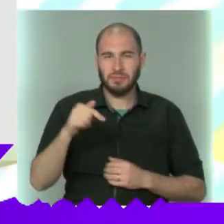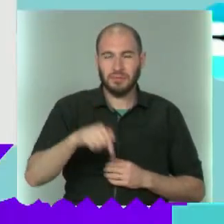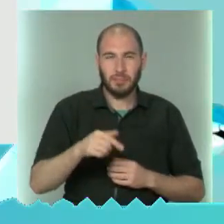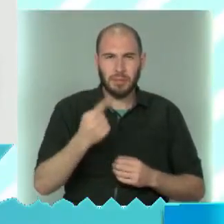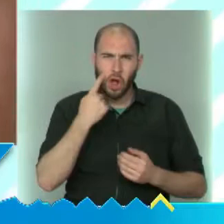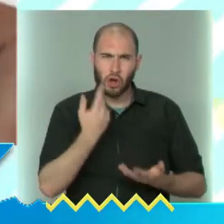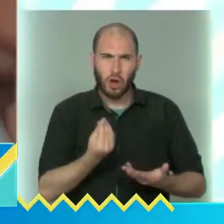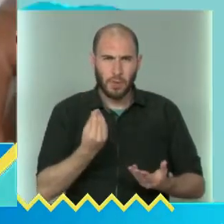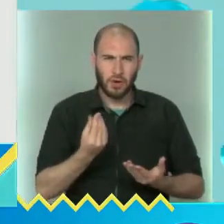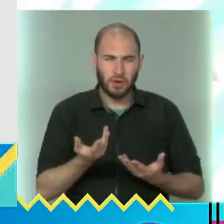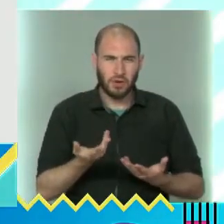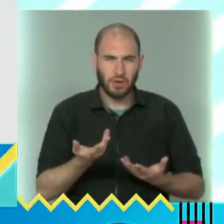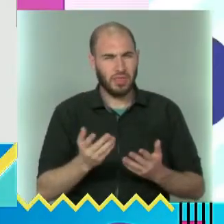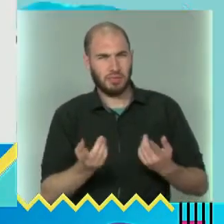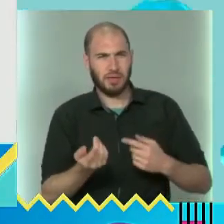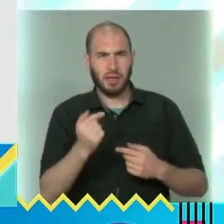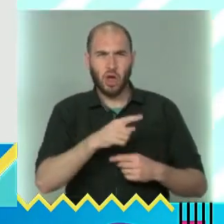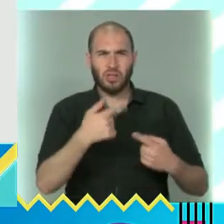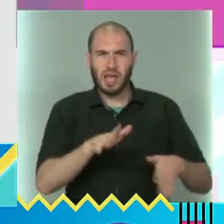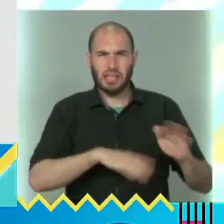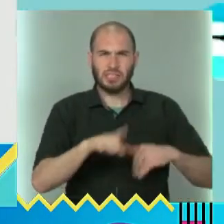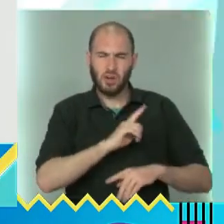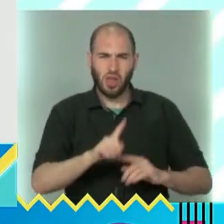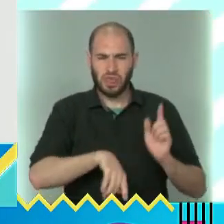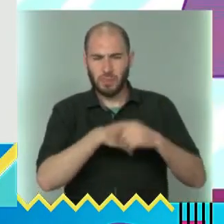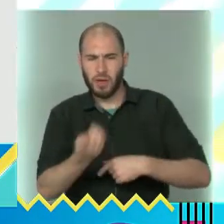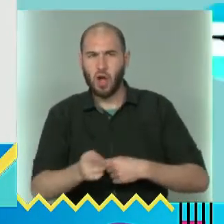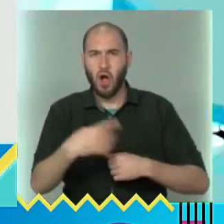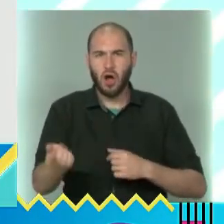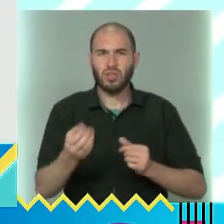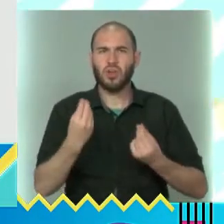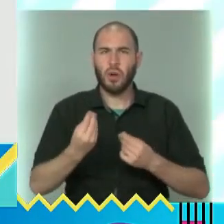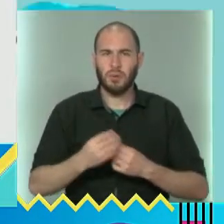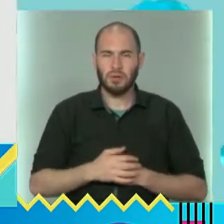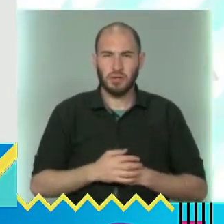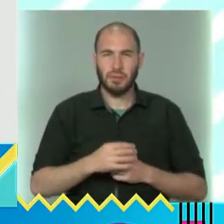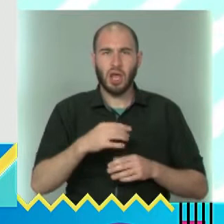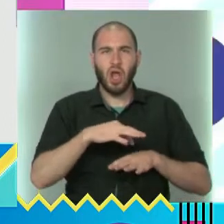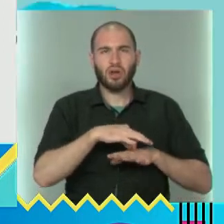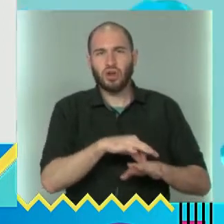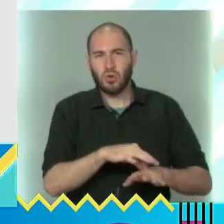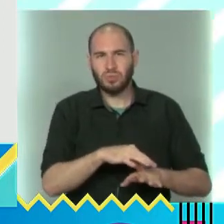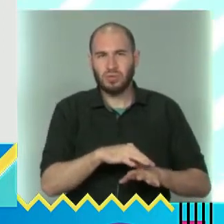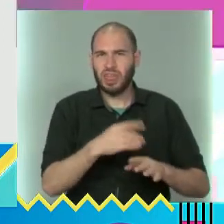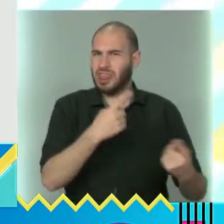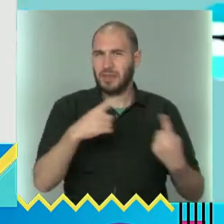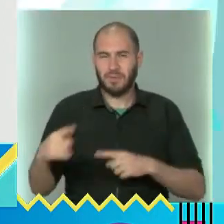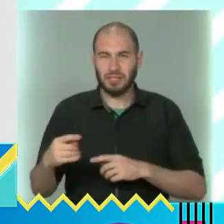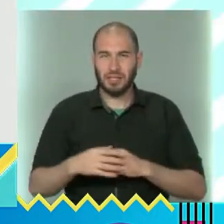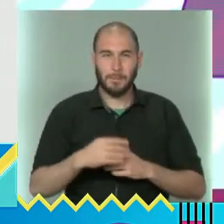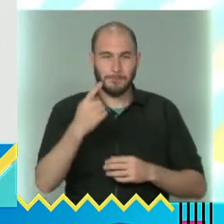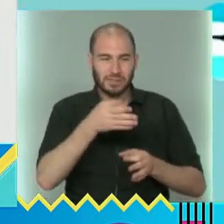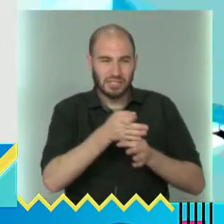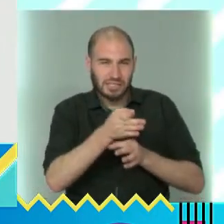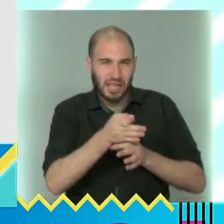pero ¿cómo? Y después, lo que vos no hiciste, ¿cómo haces para que otro? Y digo, claro, no, porque los coaches, es distinto el mentor